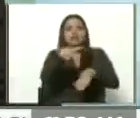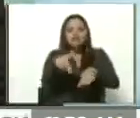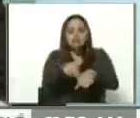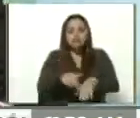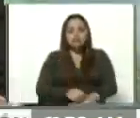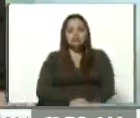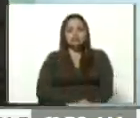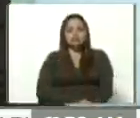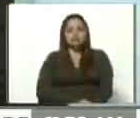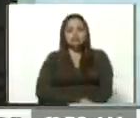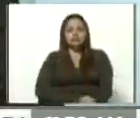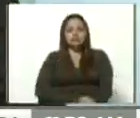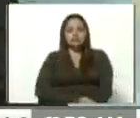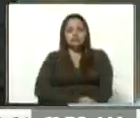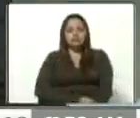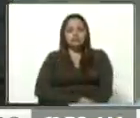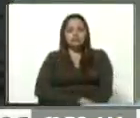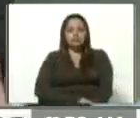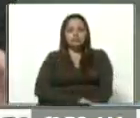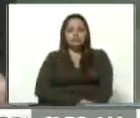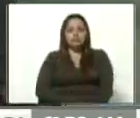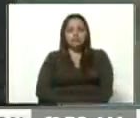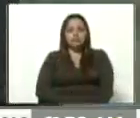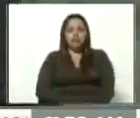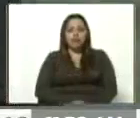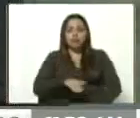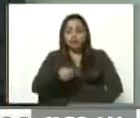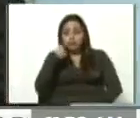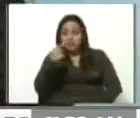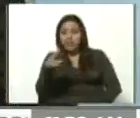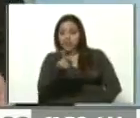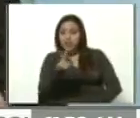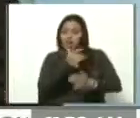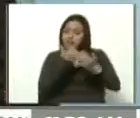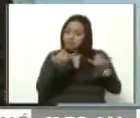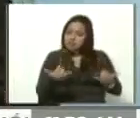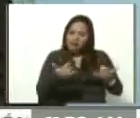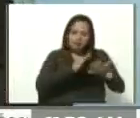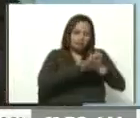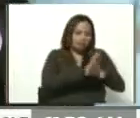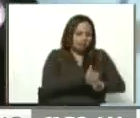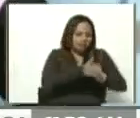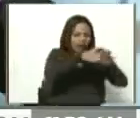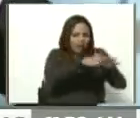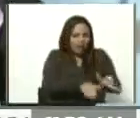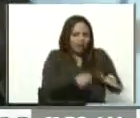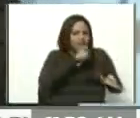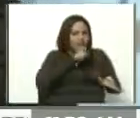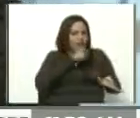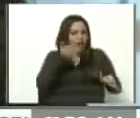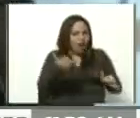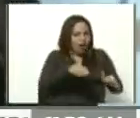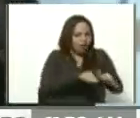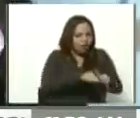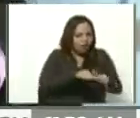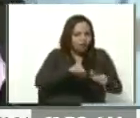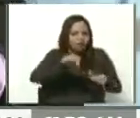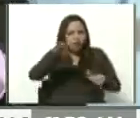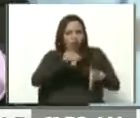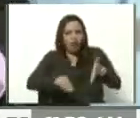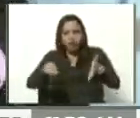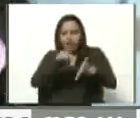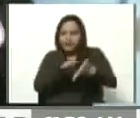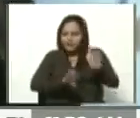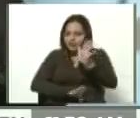que digamos, han apostado al fracaso, podemos decir que Venezuela ya tocó fondo, ya tocó piso y ya se está avanzando de manera sostenida al